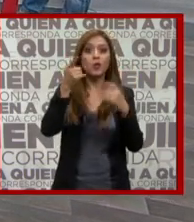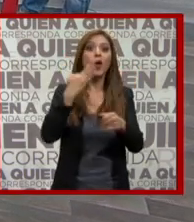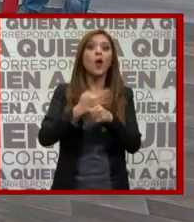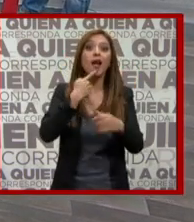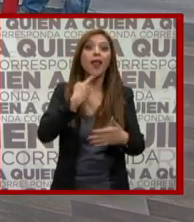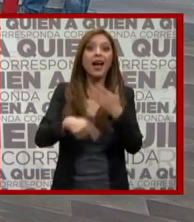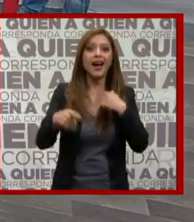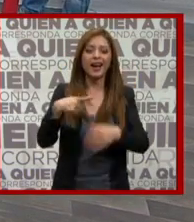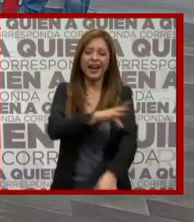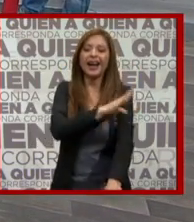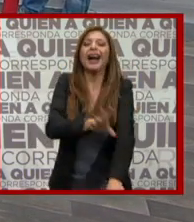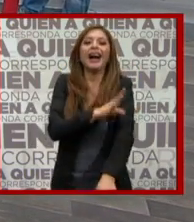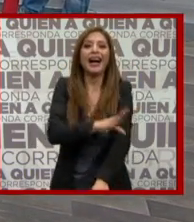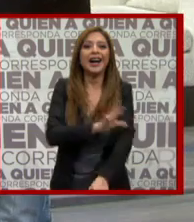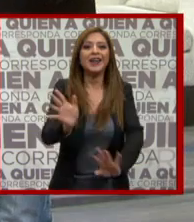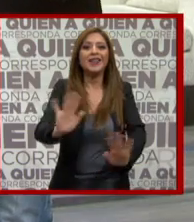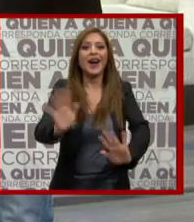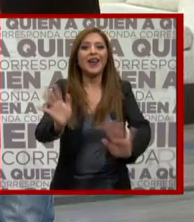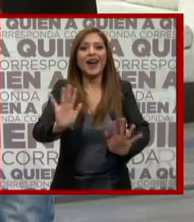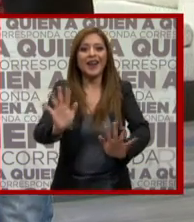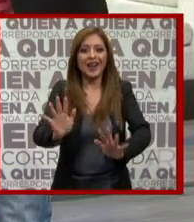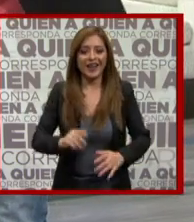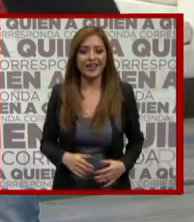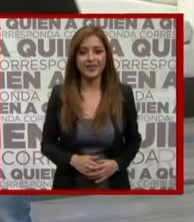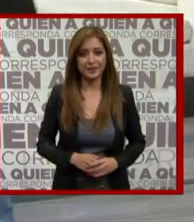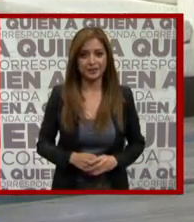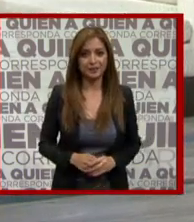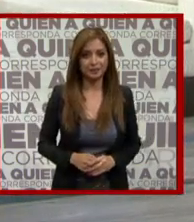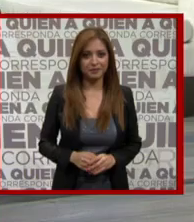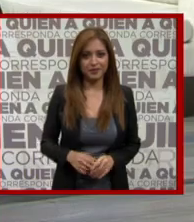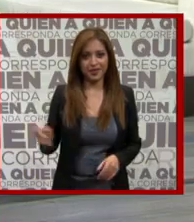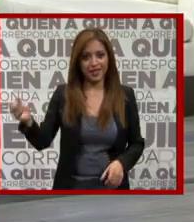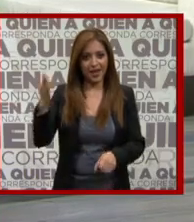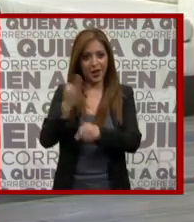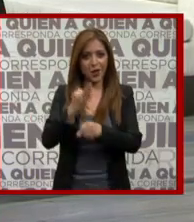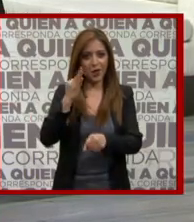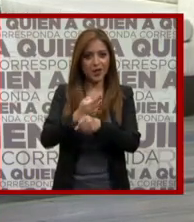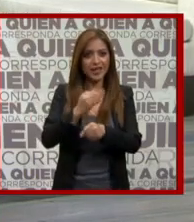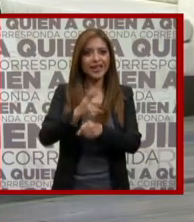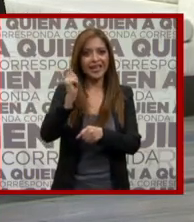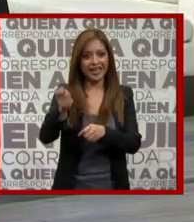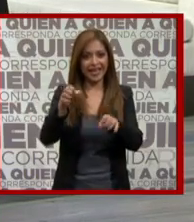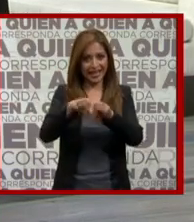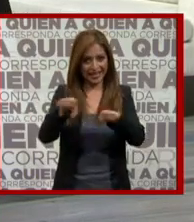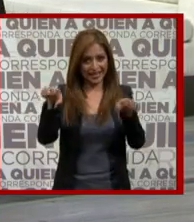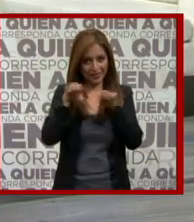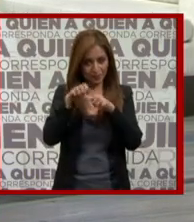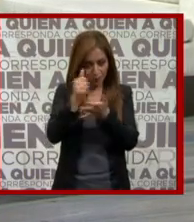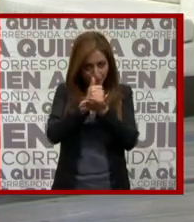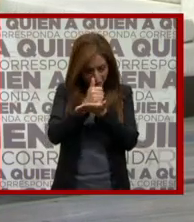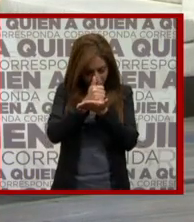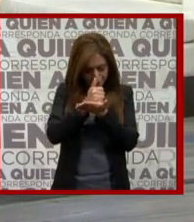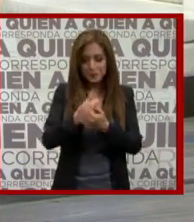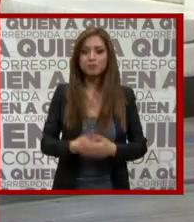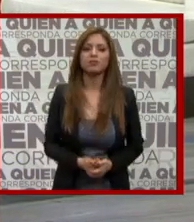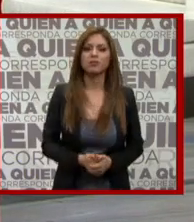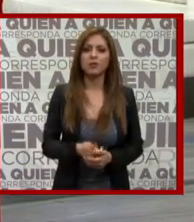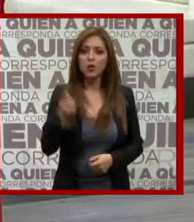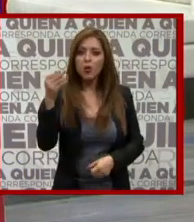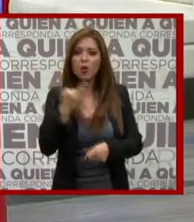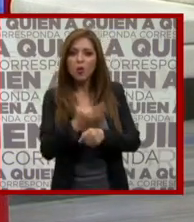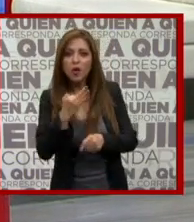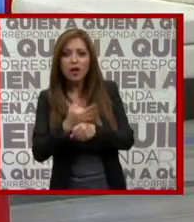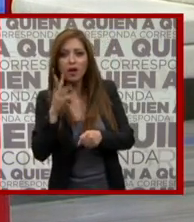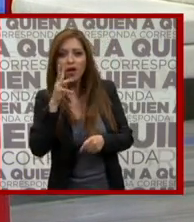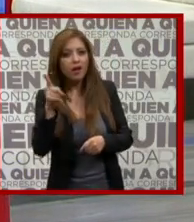No. Pasen con la urna azul. Vamos a darle entonces ahora la oportunidad al equipo azul de que hagan lo mismo. Esto que está viendo. Ponchito se